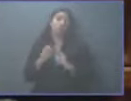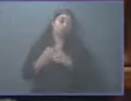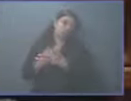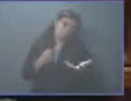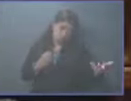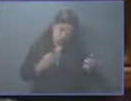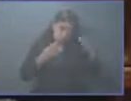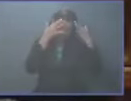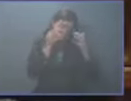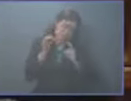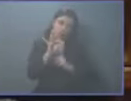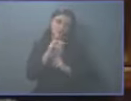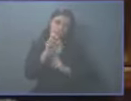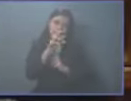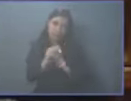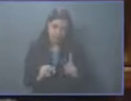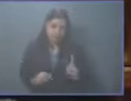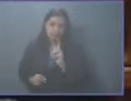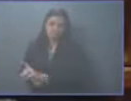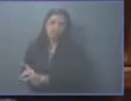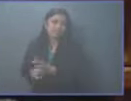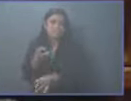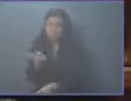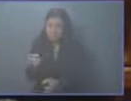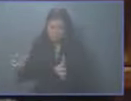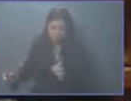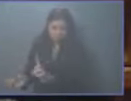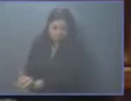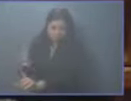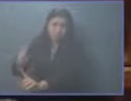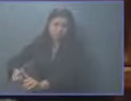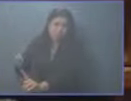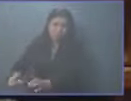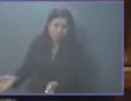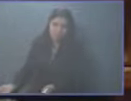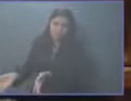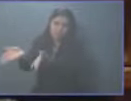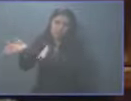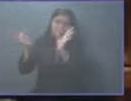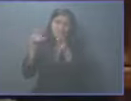el mismo, que él pueda conocer